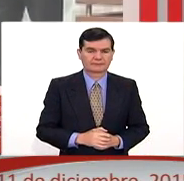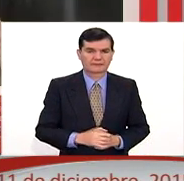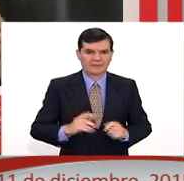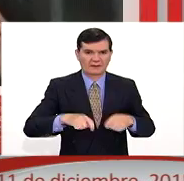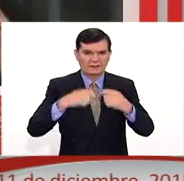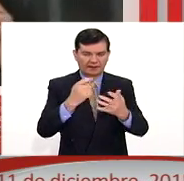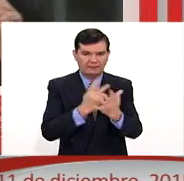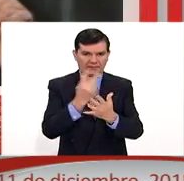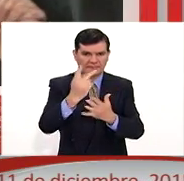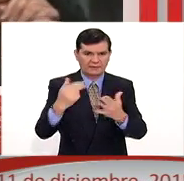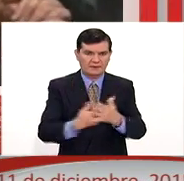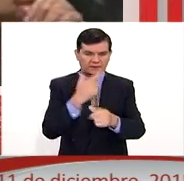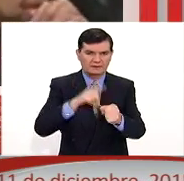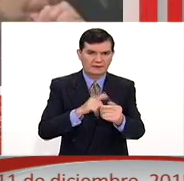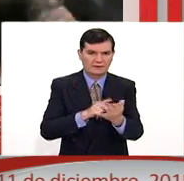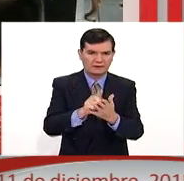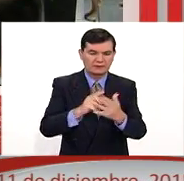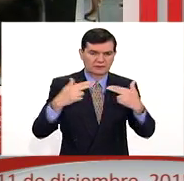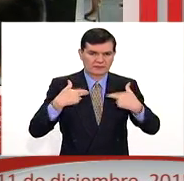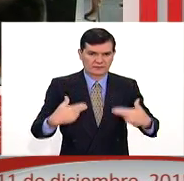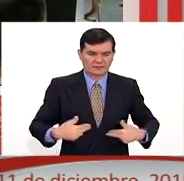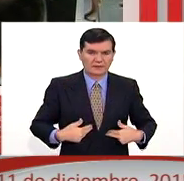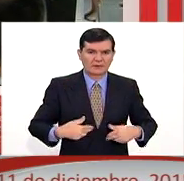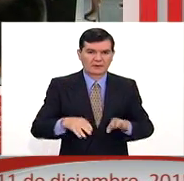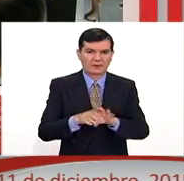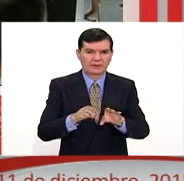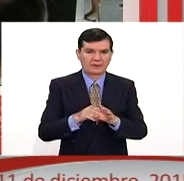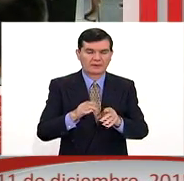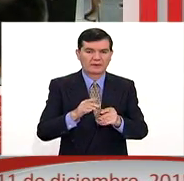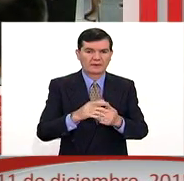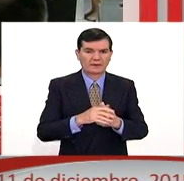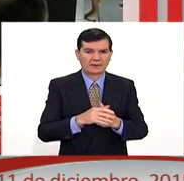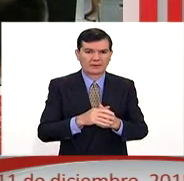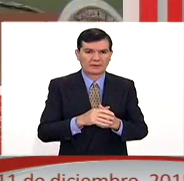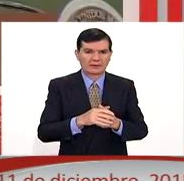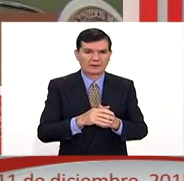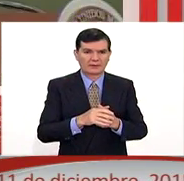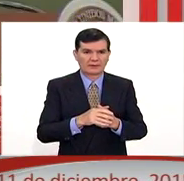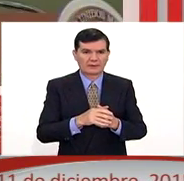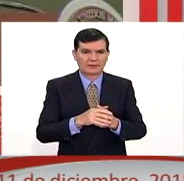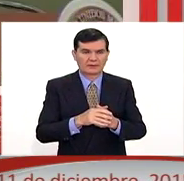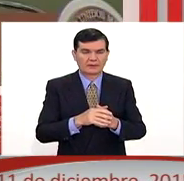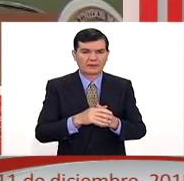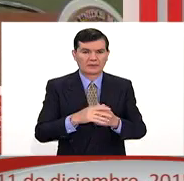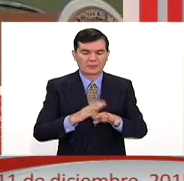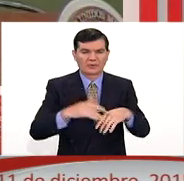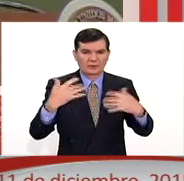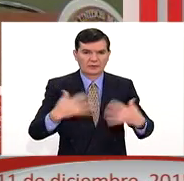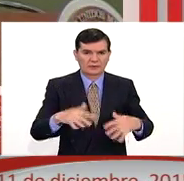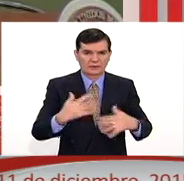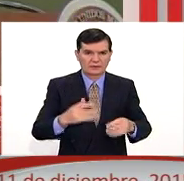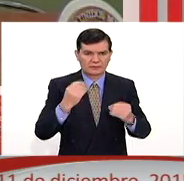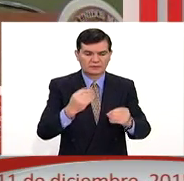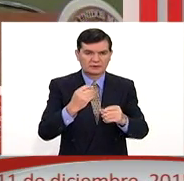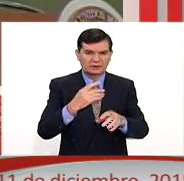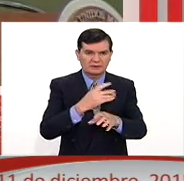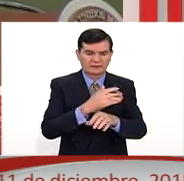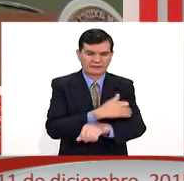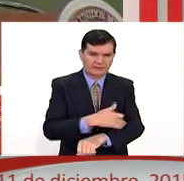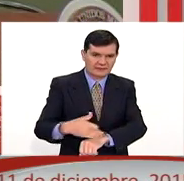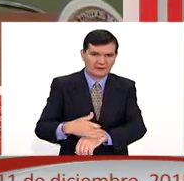Entrega el Premio Nacional de Derechos Humanos. Para pedirle que se deje tocar por el dolor de tantas